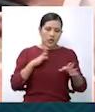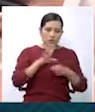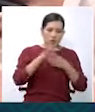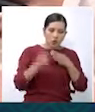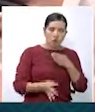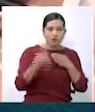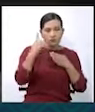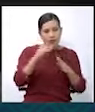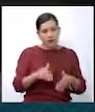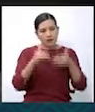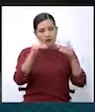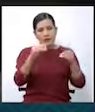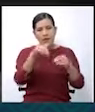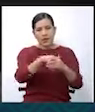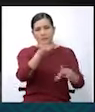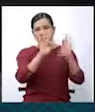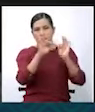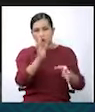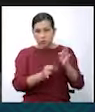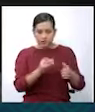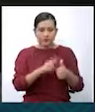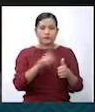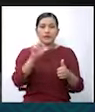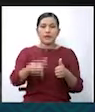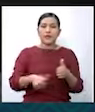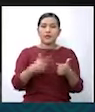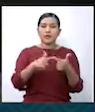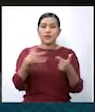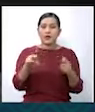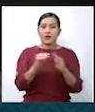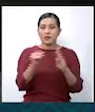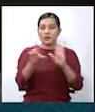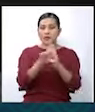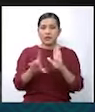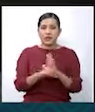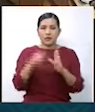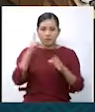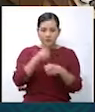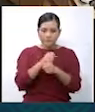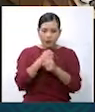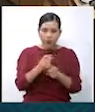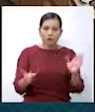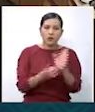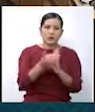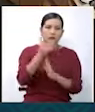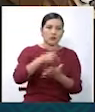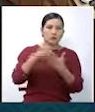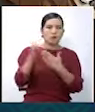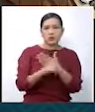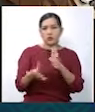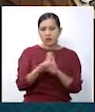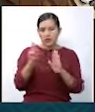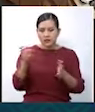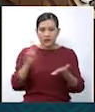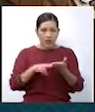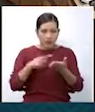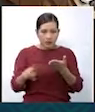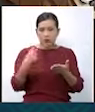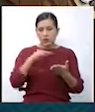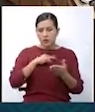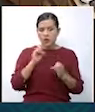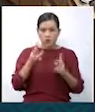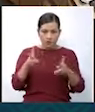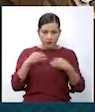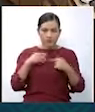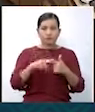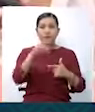las elecciones judiciales, la aprobación de leyes que significa la productividad y el desarrollo para Bolivia, que también lo hemos aprobado, y